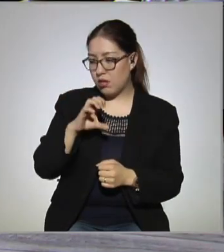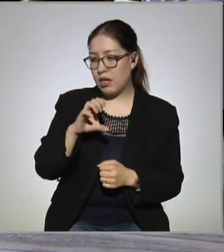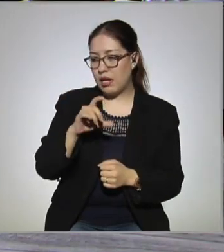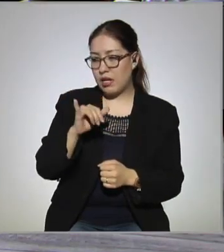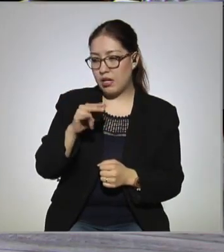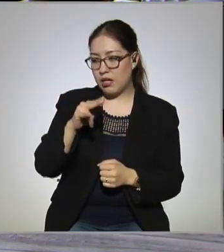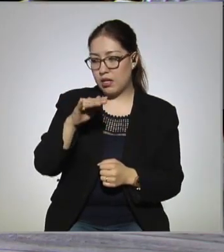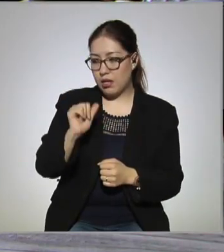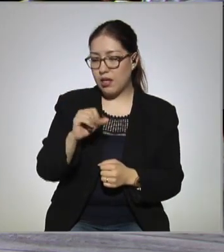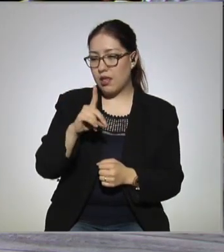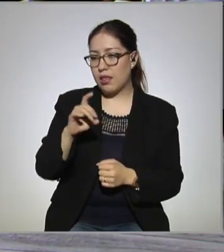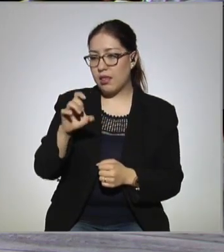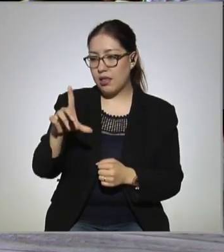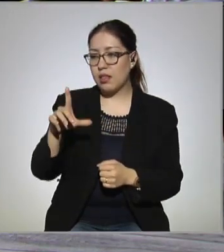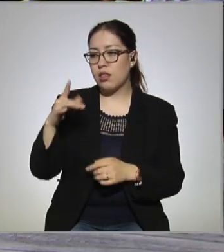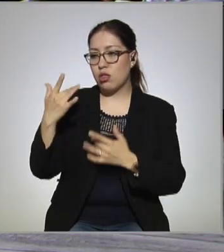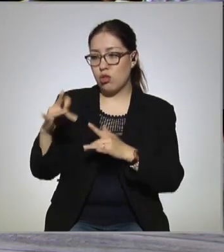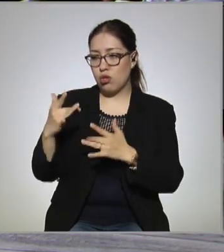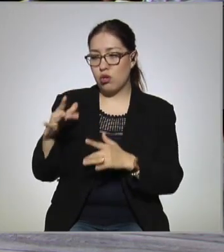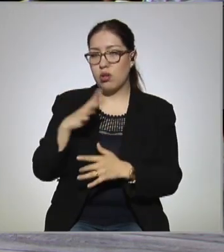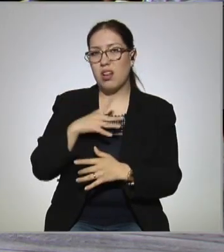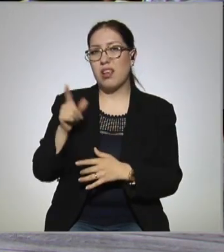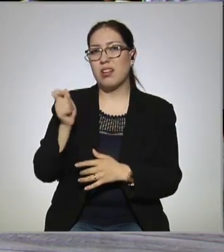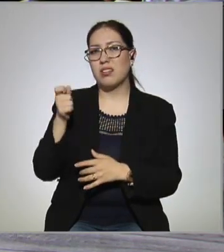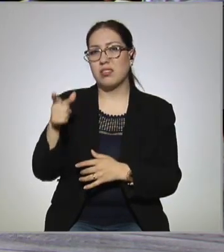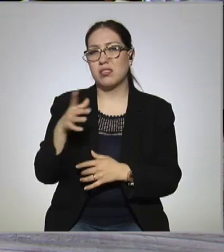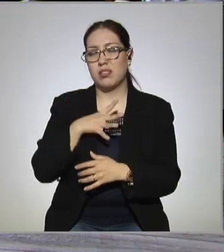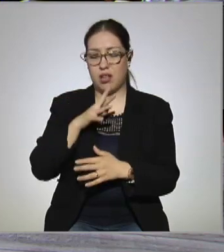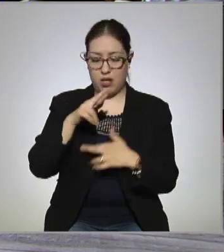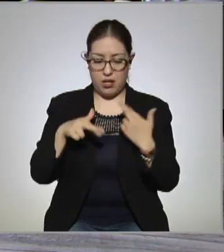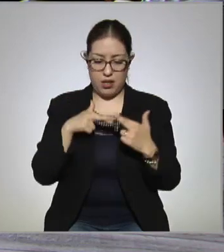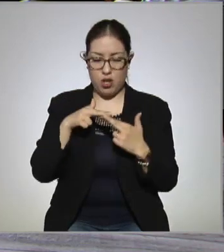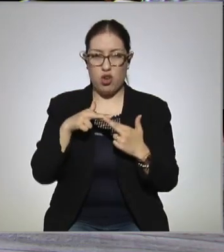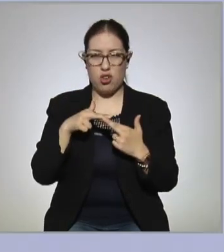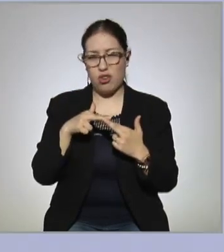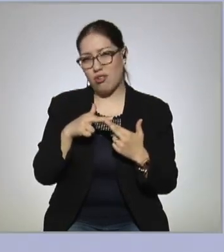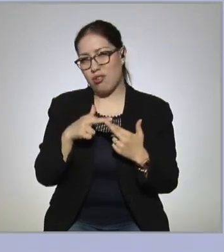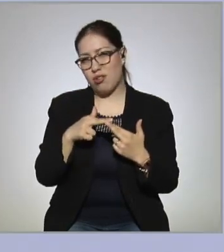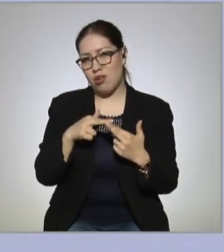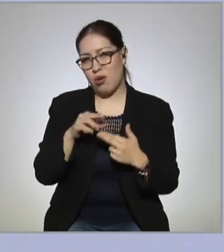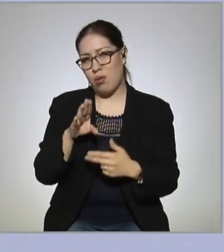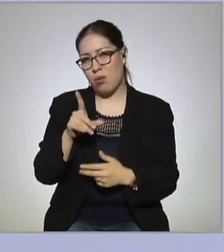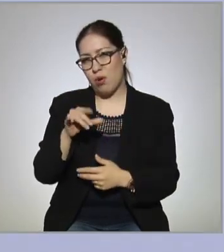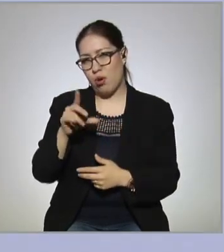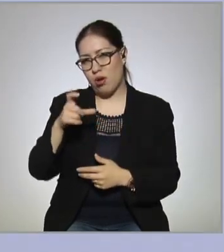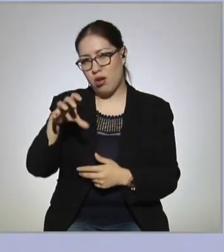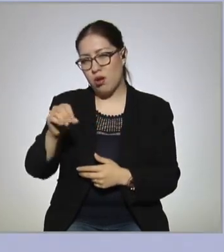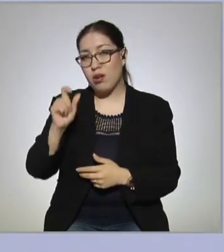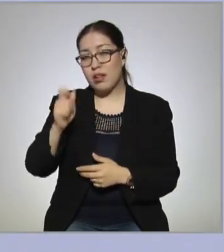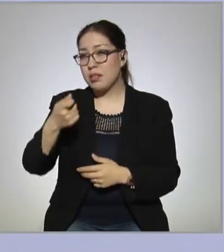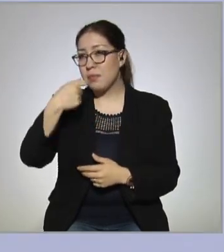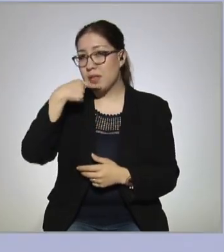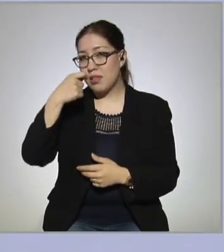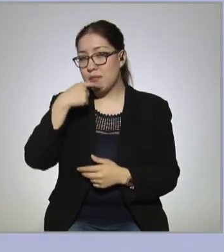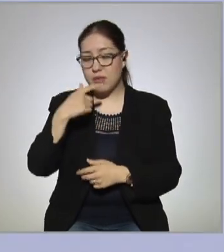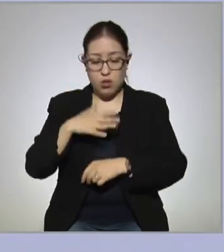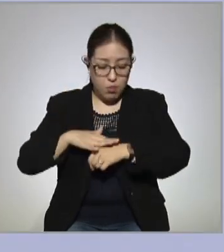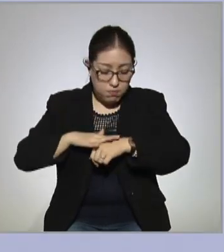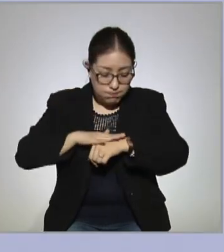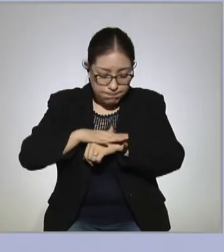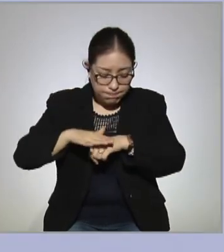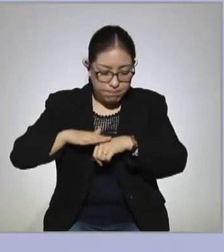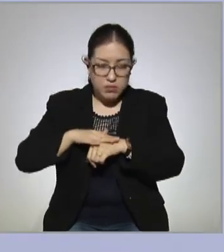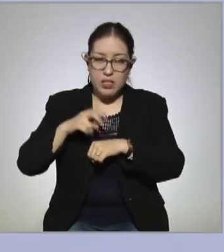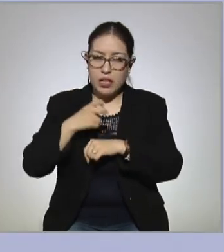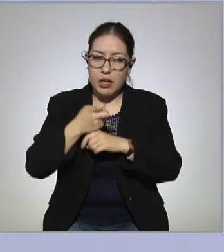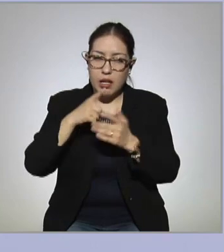bloqueos regionales para disminuir el dolor. ¿Qué es un bloqueo regional, doctor? Bueno, le explico. Es colocar un medicamento directamente donde está el nervio, que